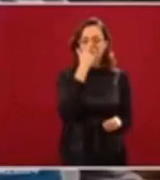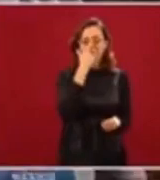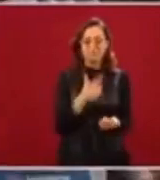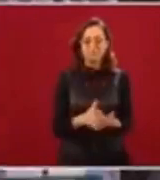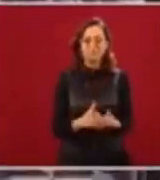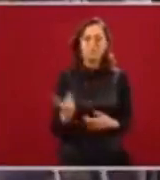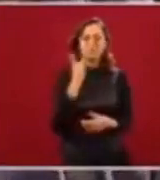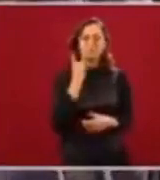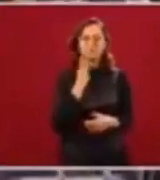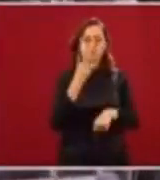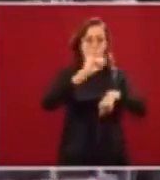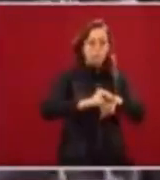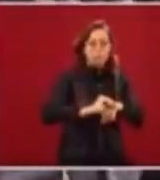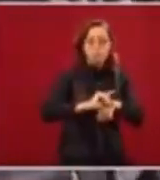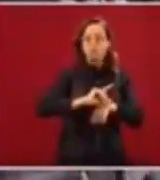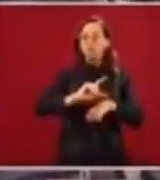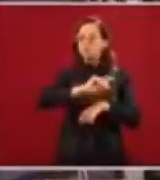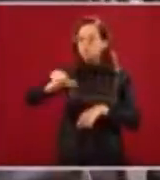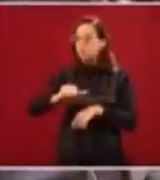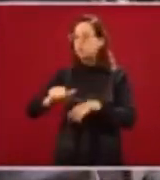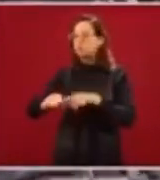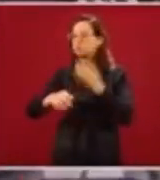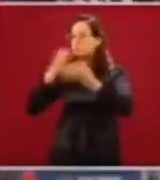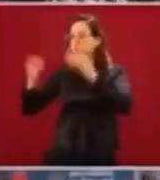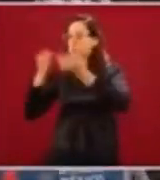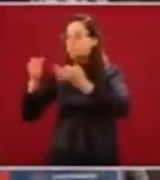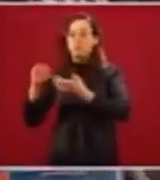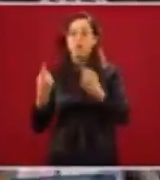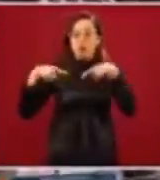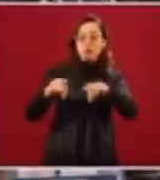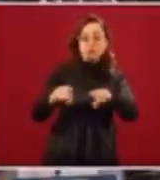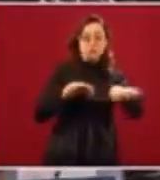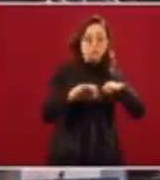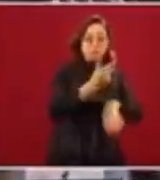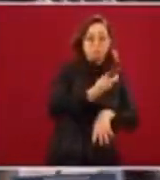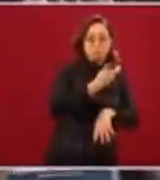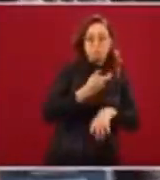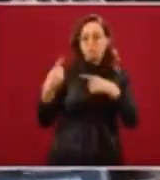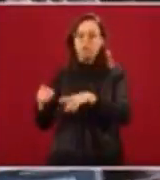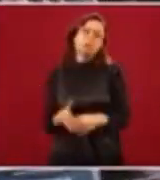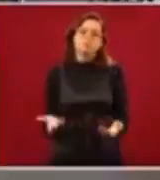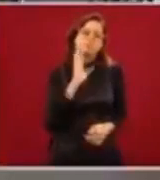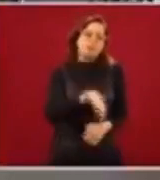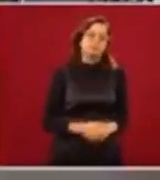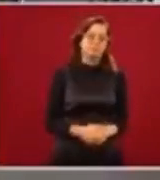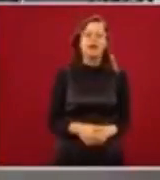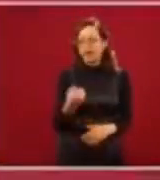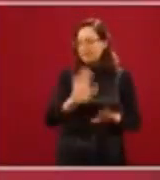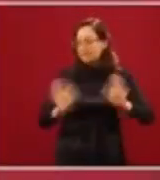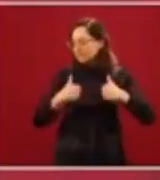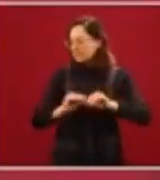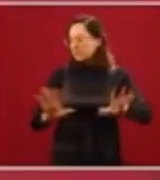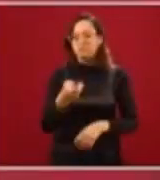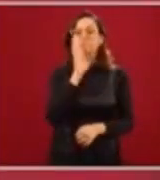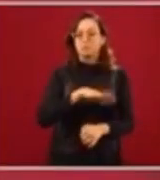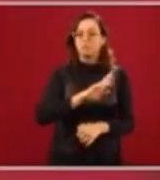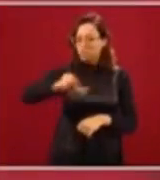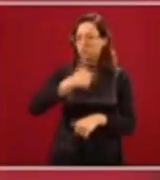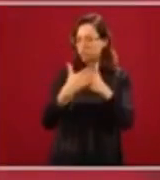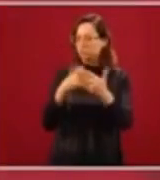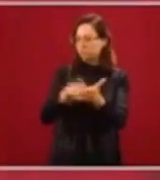dejar el cargo, no tienen que pedir licencia para buscar su reelección. Entonces van a estar en funciones, cobrando, y al mismo tiempo pueden buscar la reelección. Pero digo, eso yo creo que ellos mismos lo van a